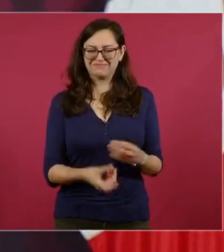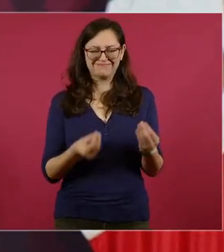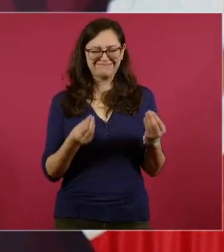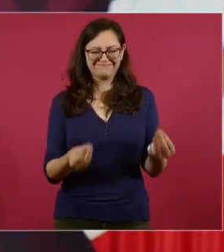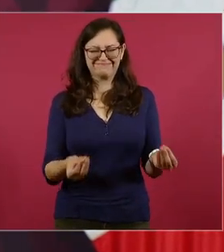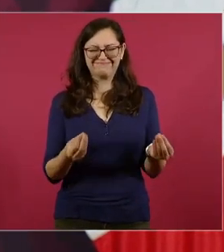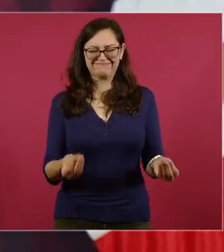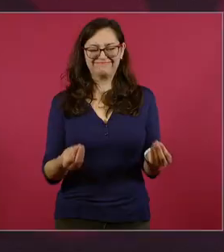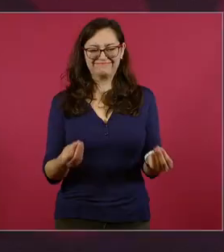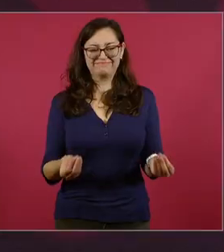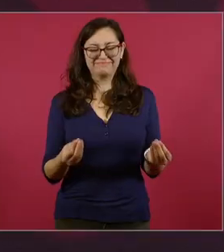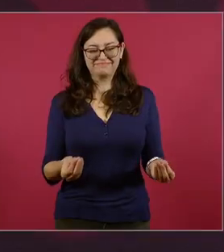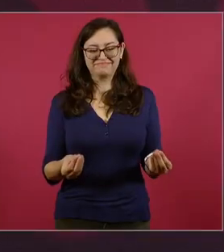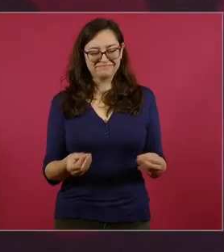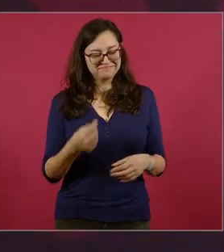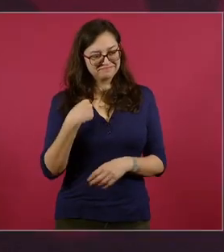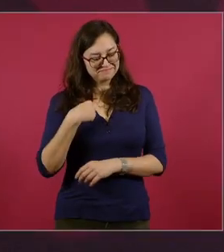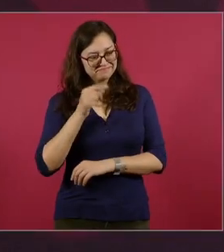Y estoy,